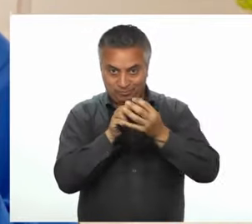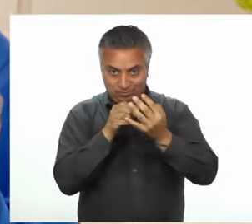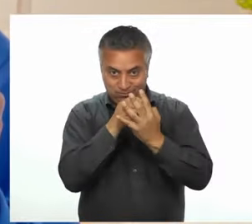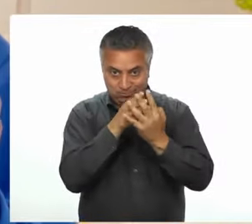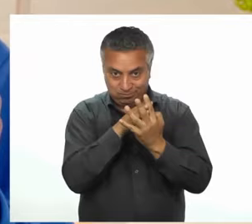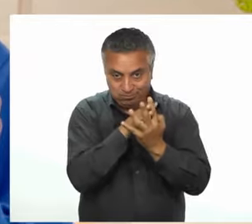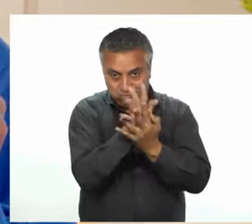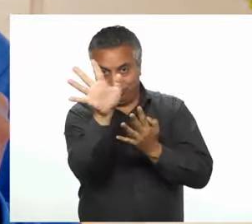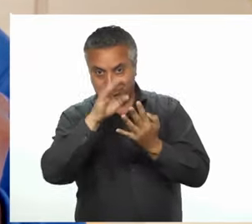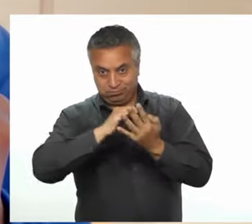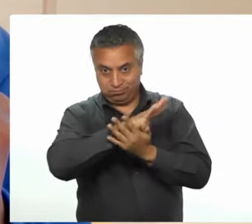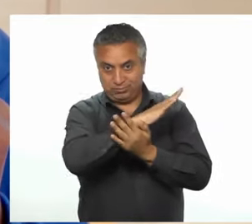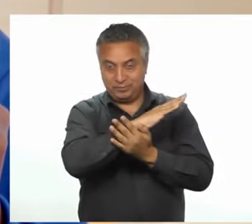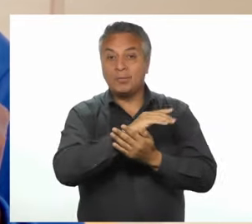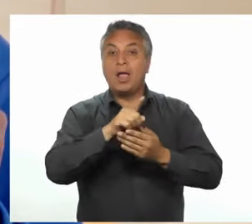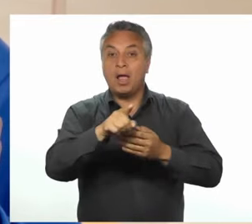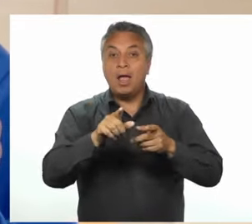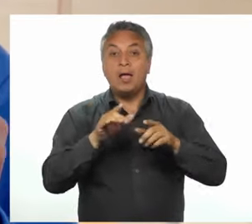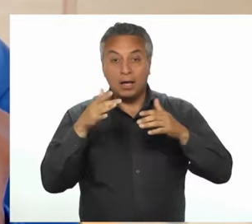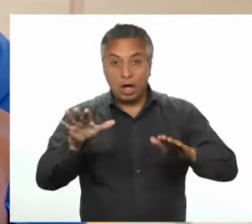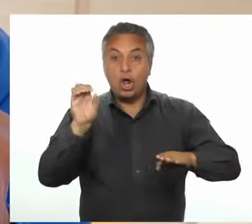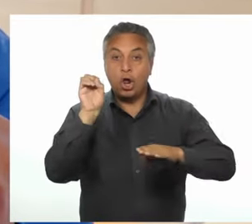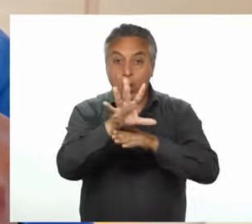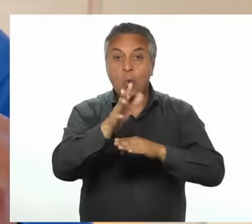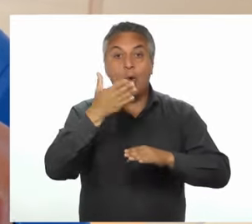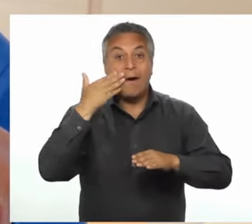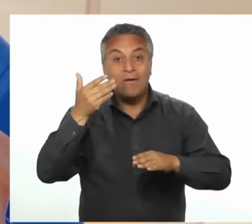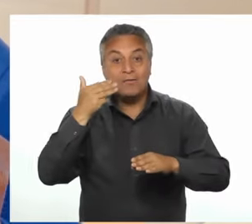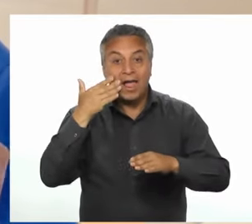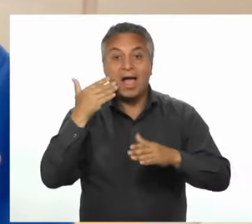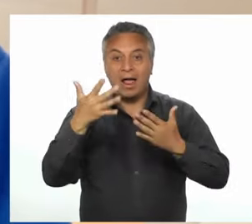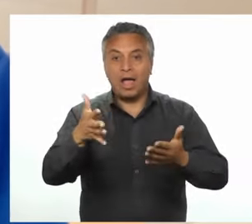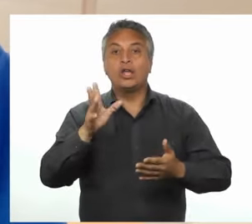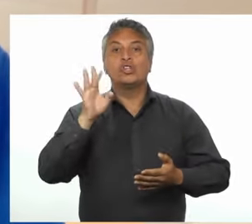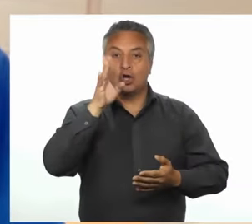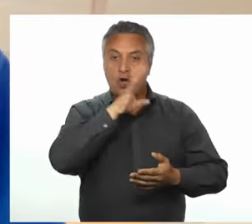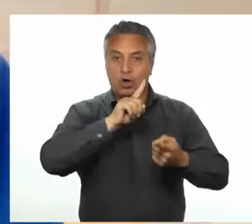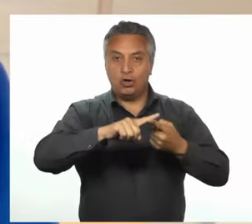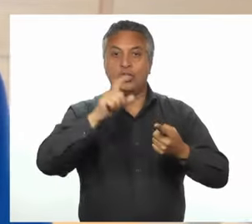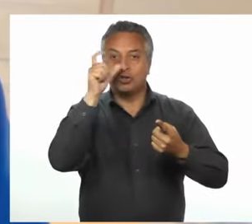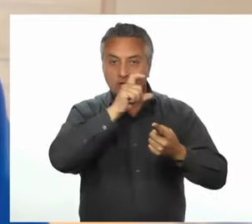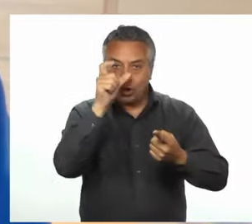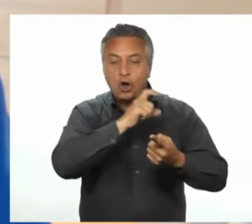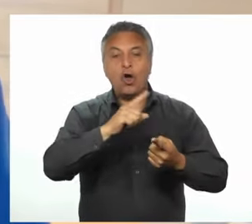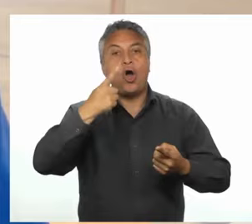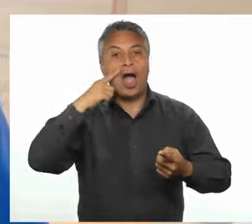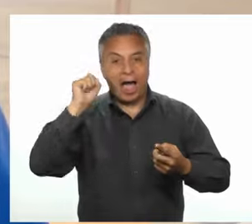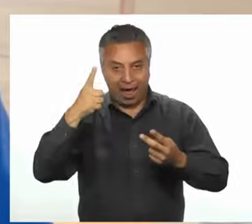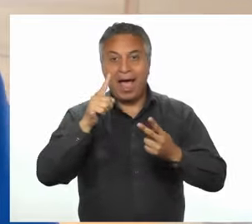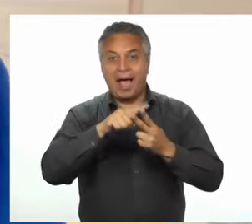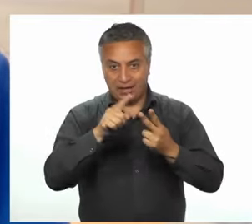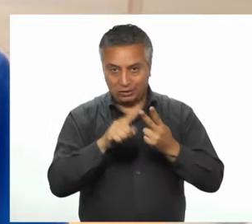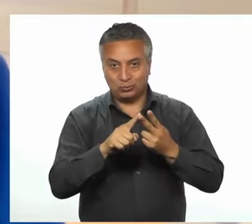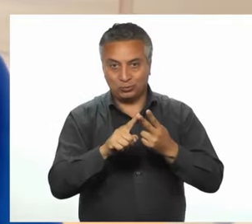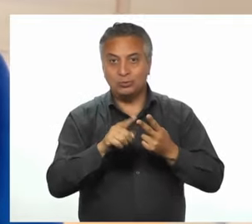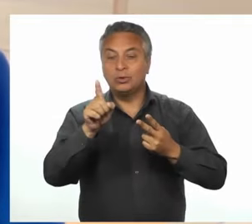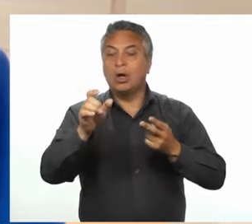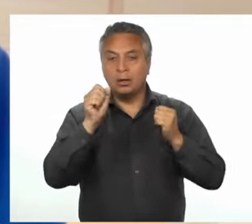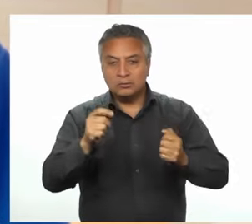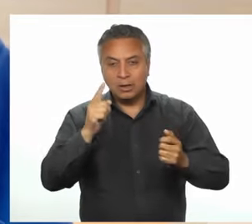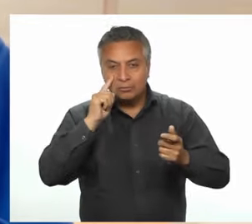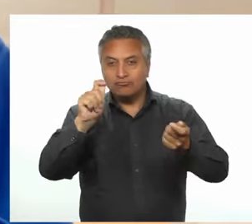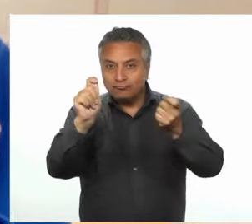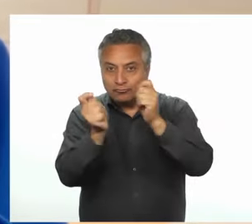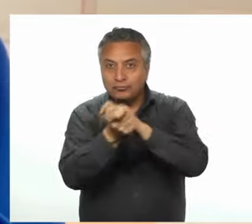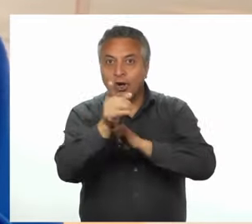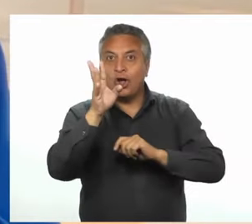Y la descomposición de la luz blanca va dentro de la gama de colores rojo y azul, simulando los colores del